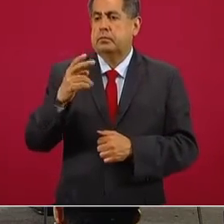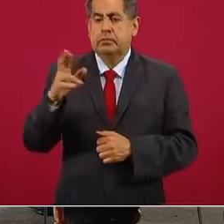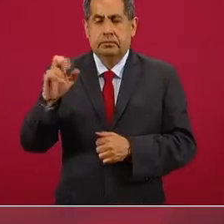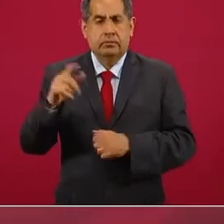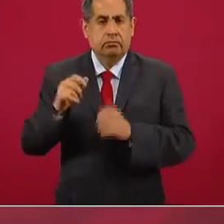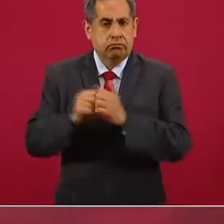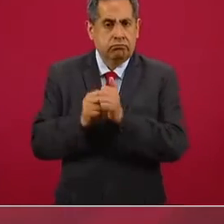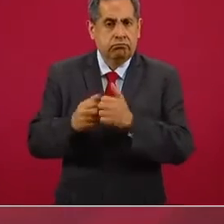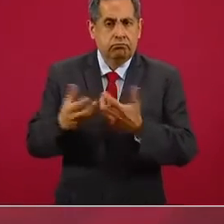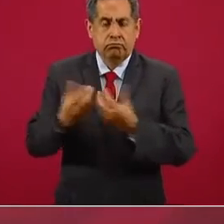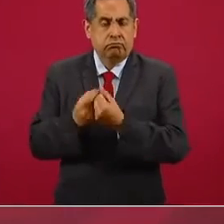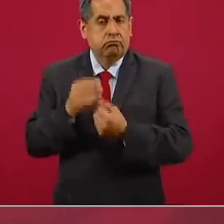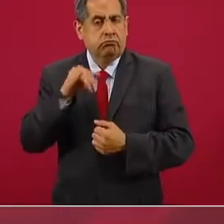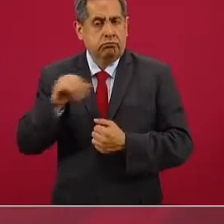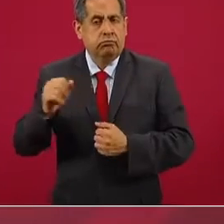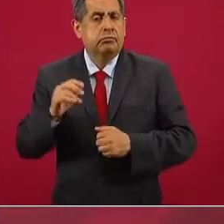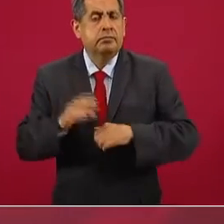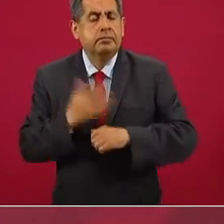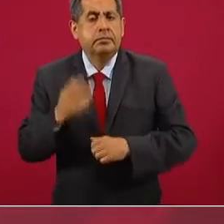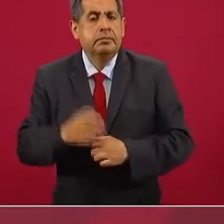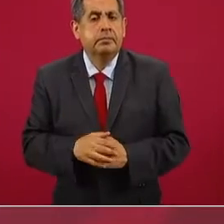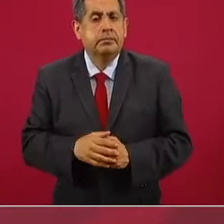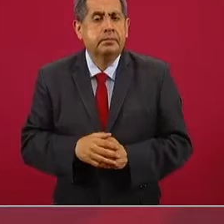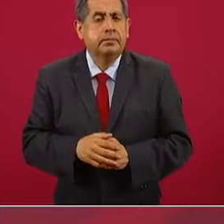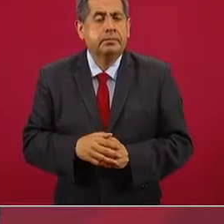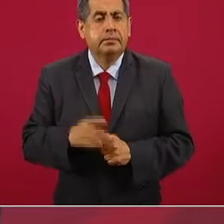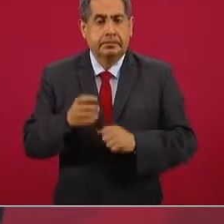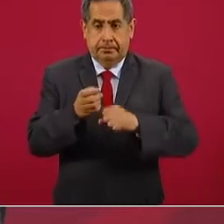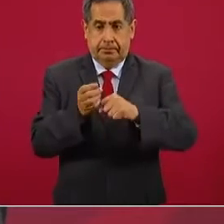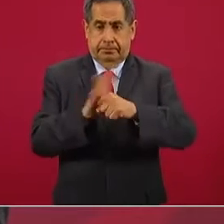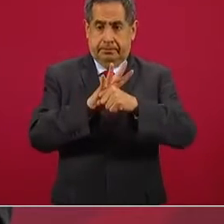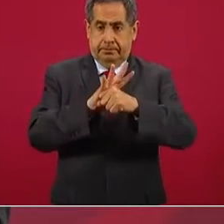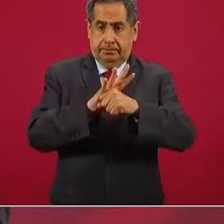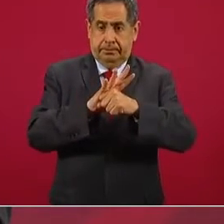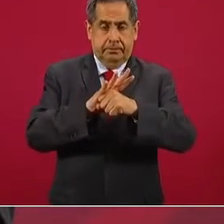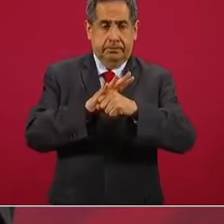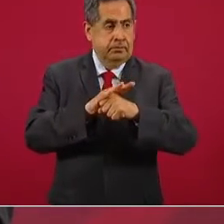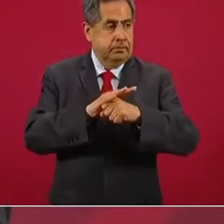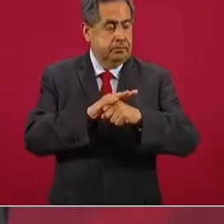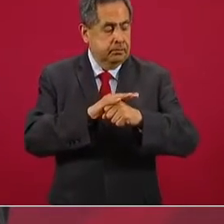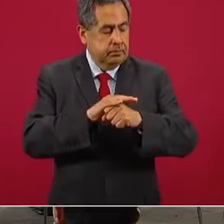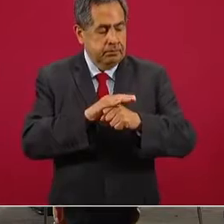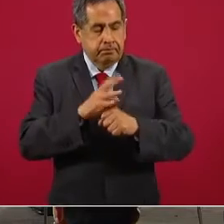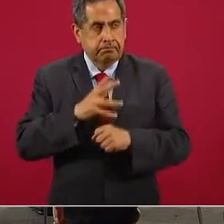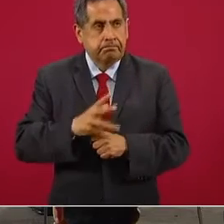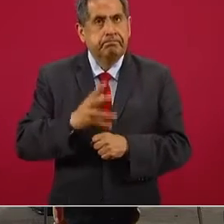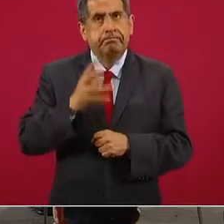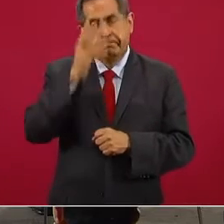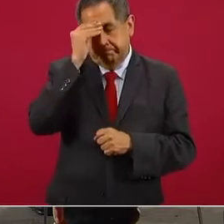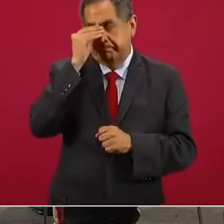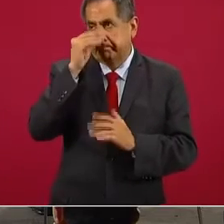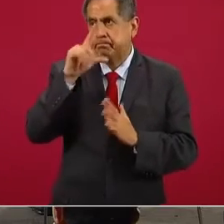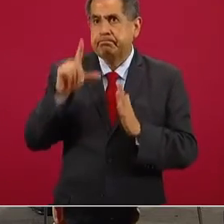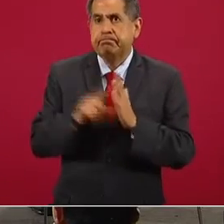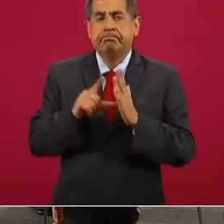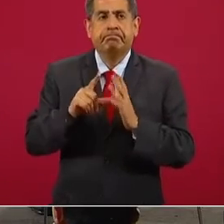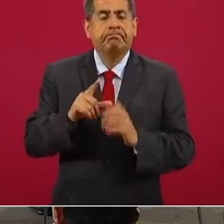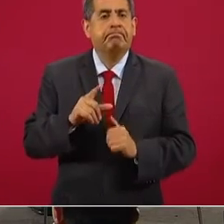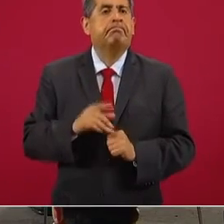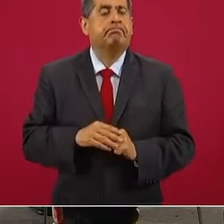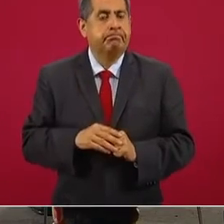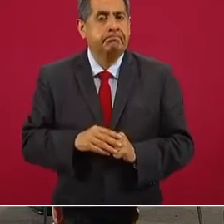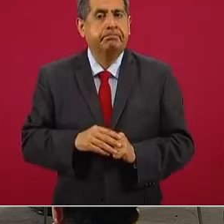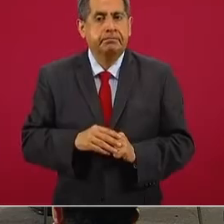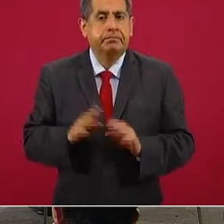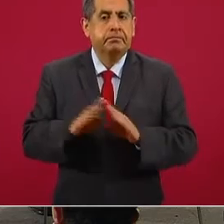gran colaborador del Seguro Social, porque la pandemia nos ha enseñado mucho y ha enseñado cómo poner